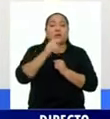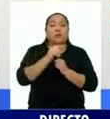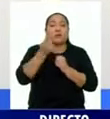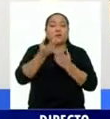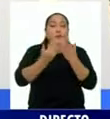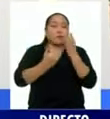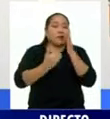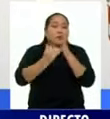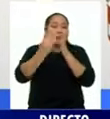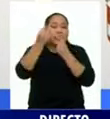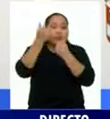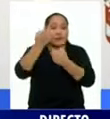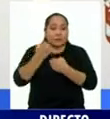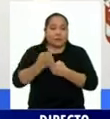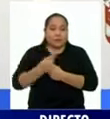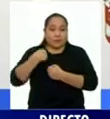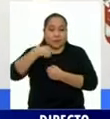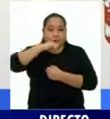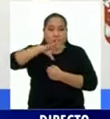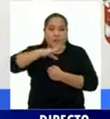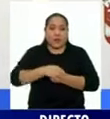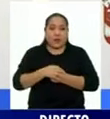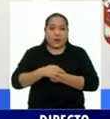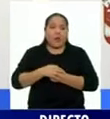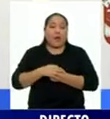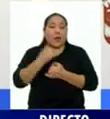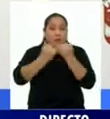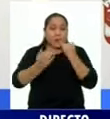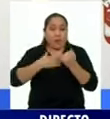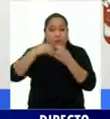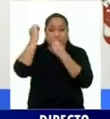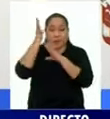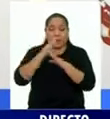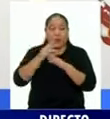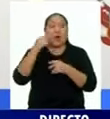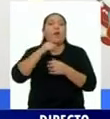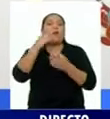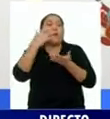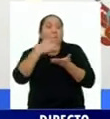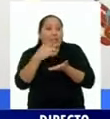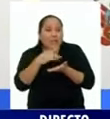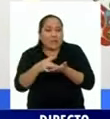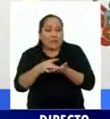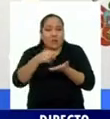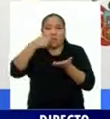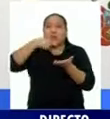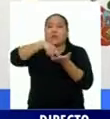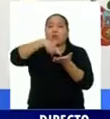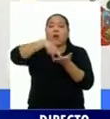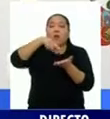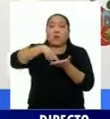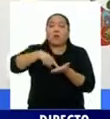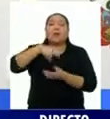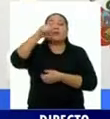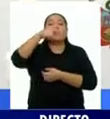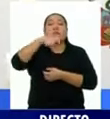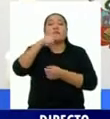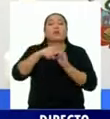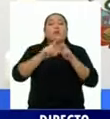de mi exposición, hay vacíos, deudas que tenemos que